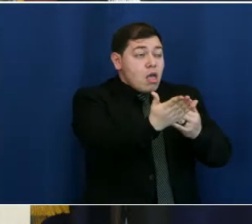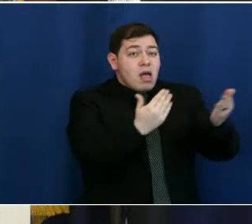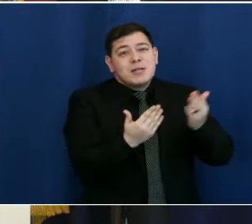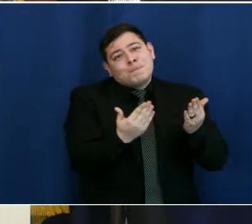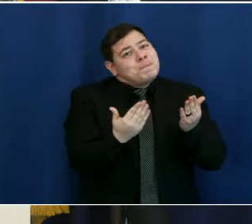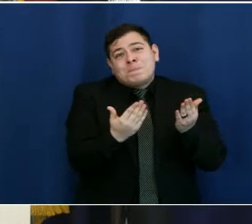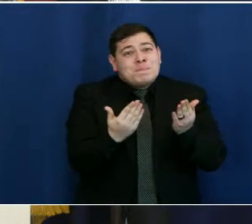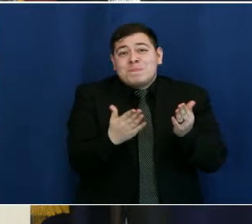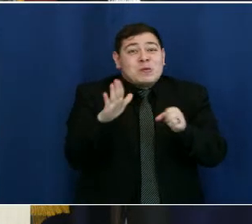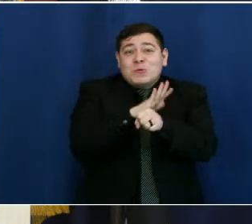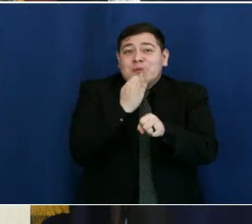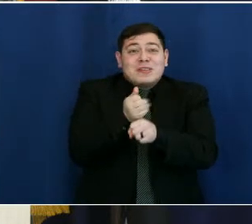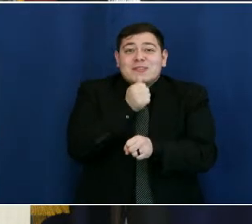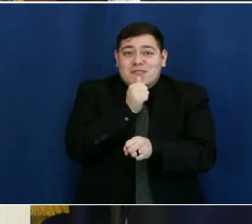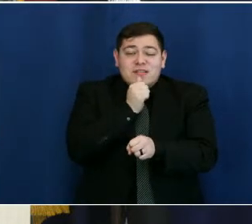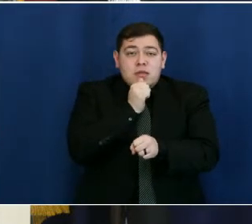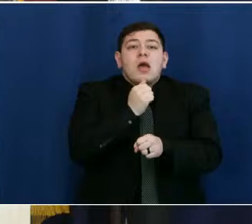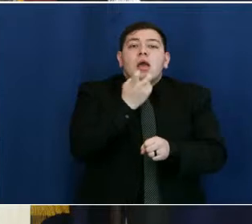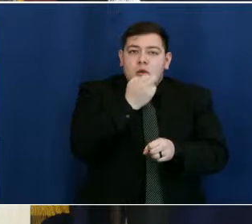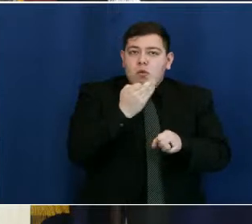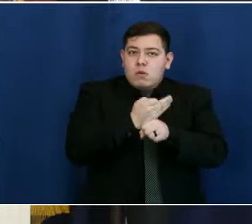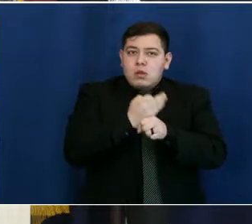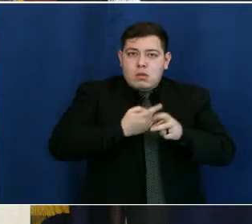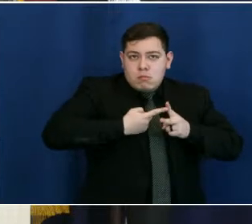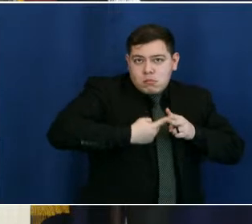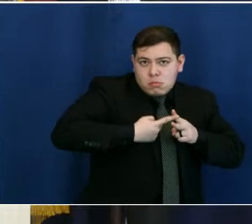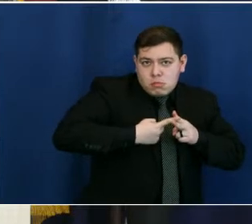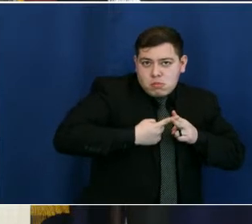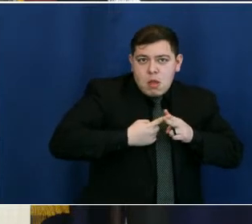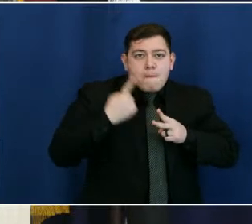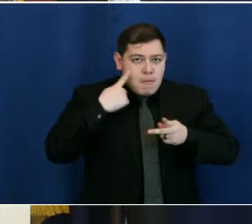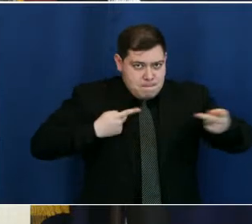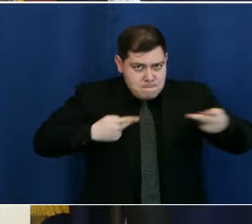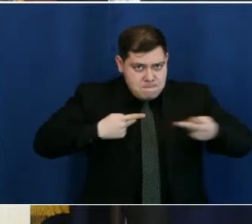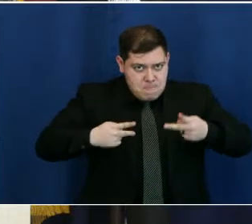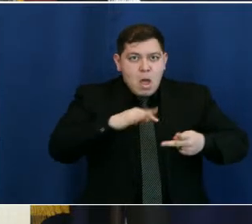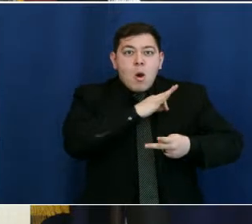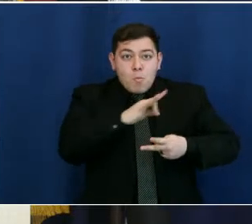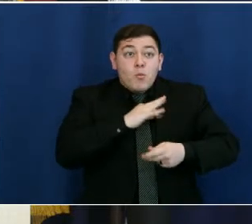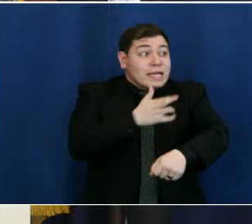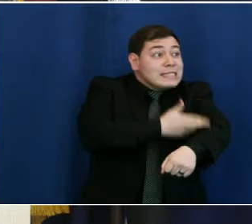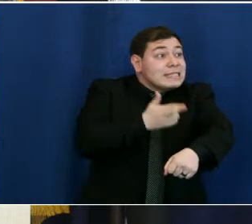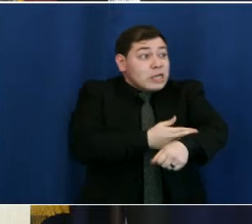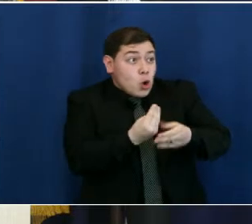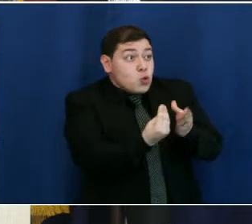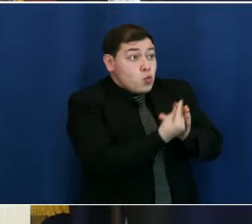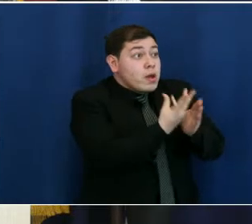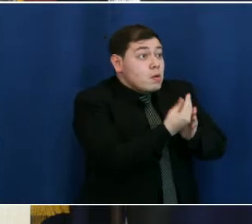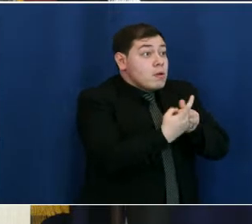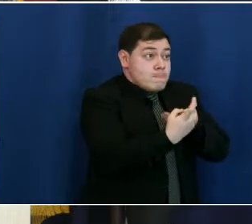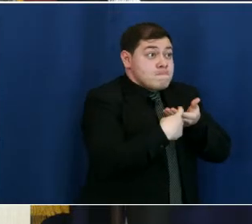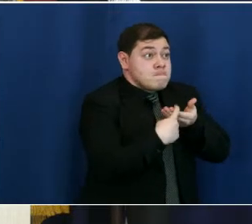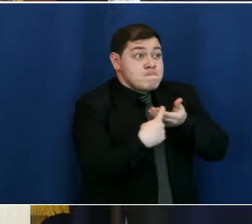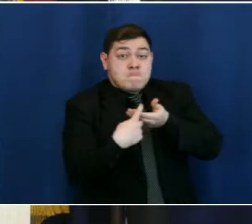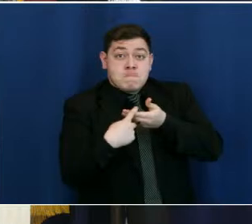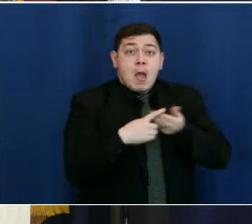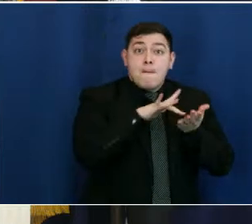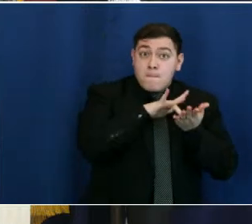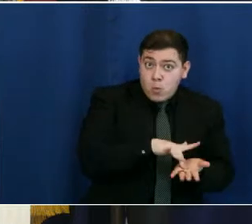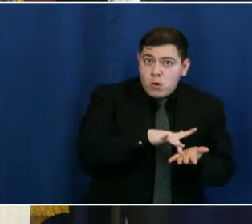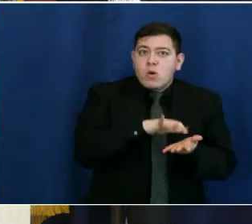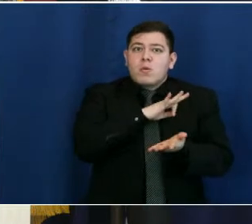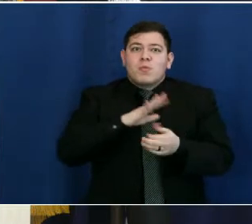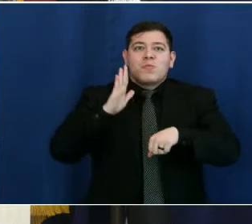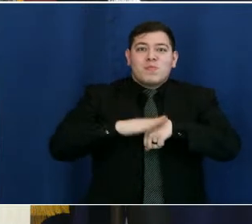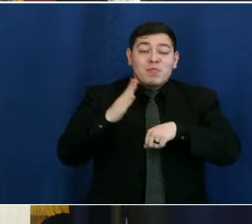Pero nuestro personal está comprometido a mejorar los sistemas para eliminar cualquier barrera que impida que las personas ascendan a las citas